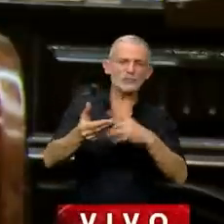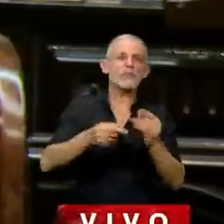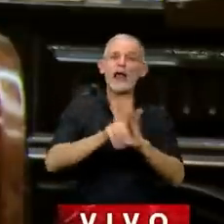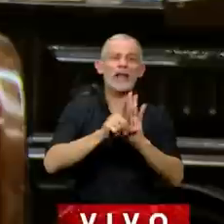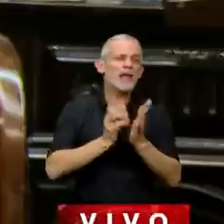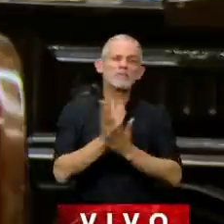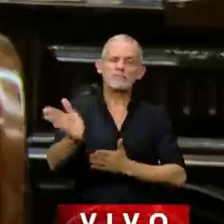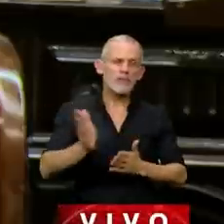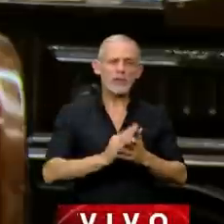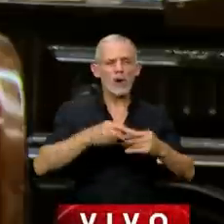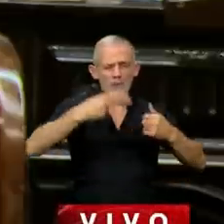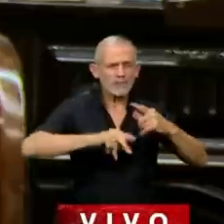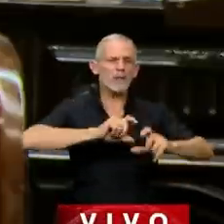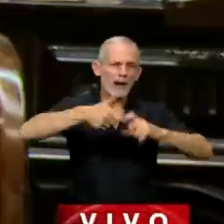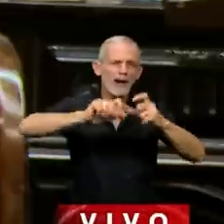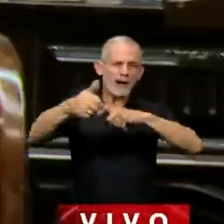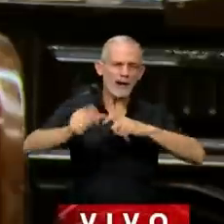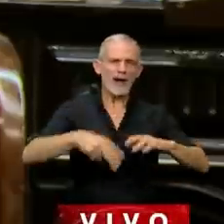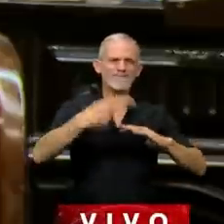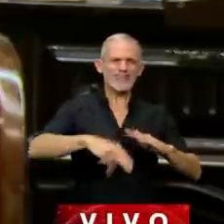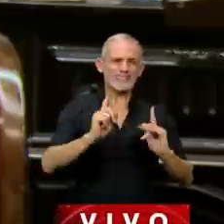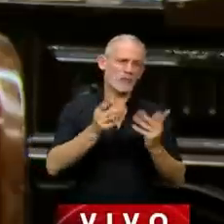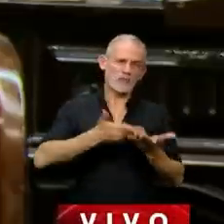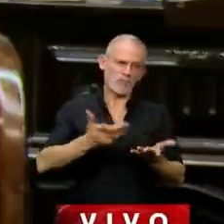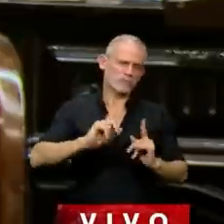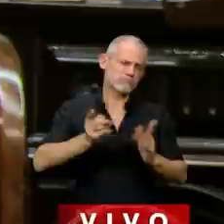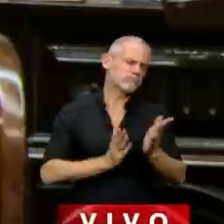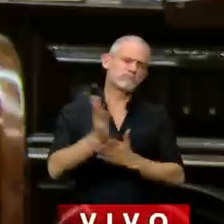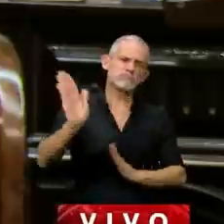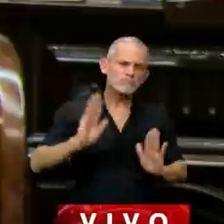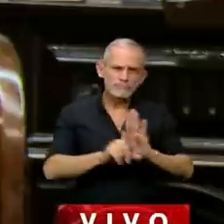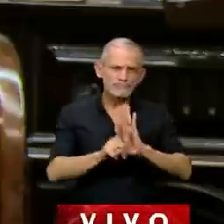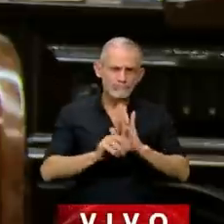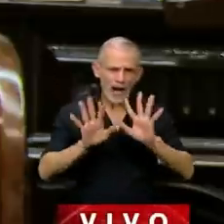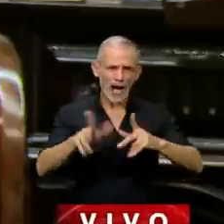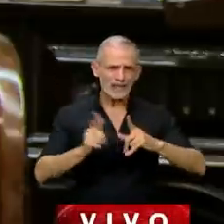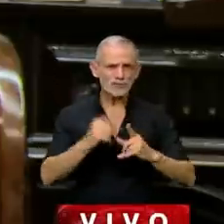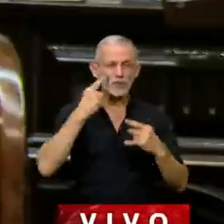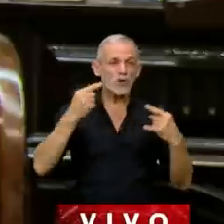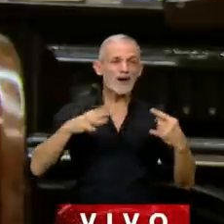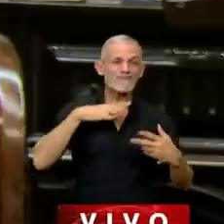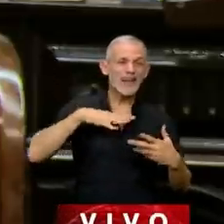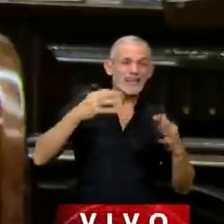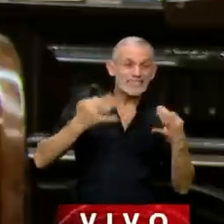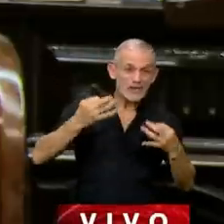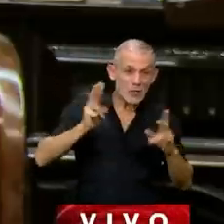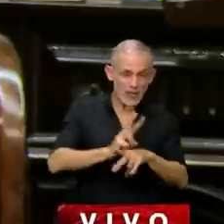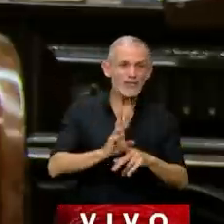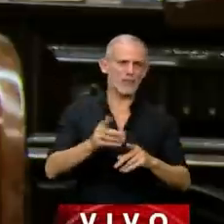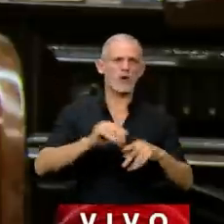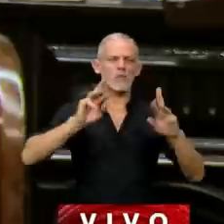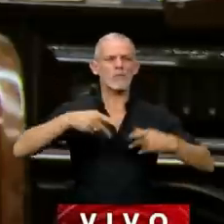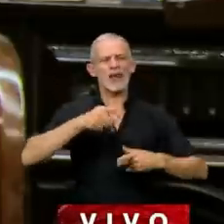ley permanente y no que se renueve como está vencido en este momento, y que se tome a la inseguridad como una